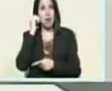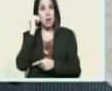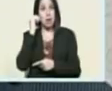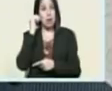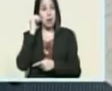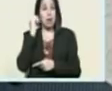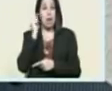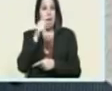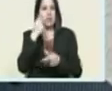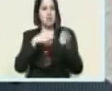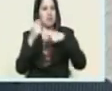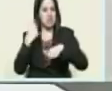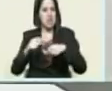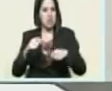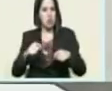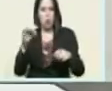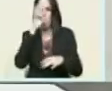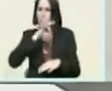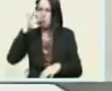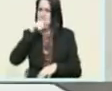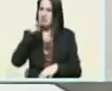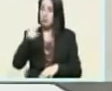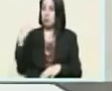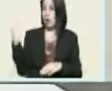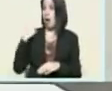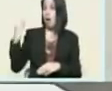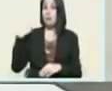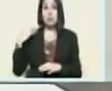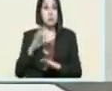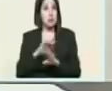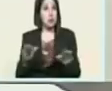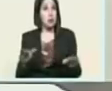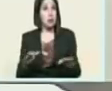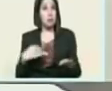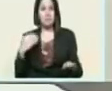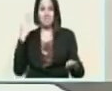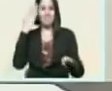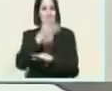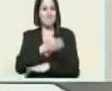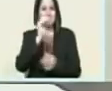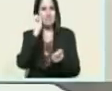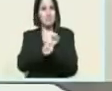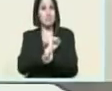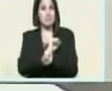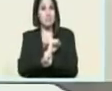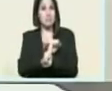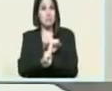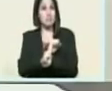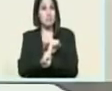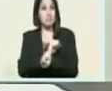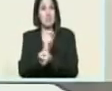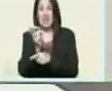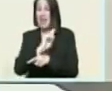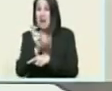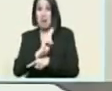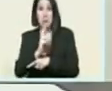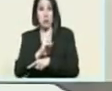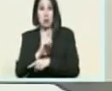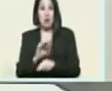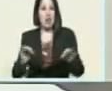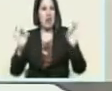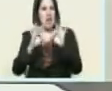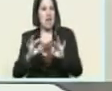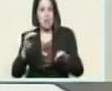están vendiendo el pernil, como pasó el año pasado, usted me avisa. Y nosotros llegamos y le ponemos los ganchos ahí mismo. Nadie